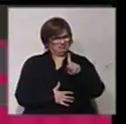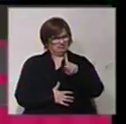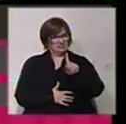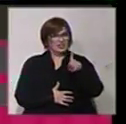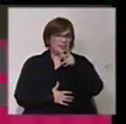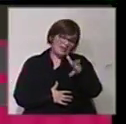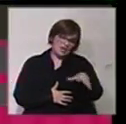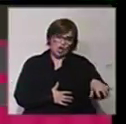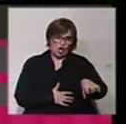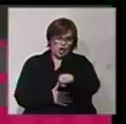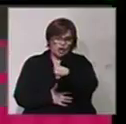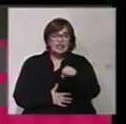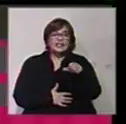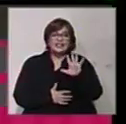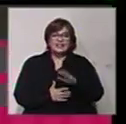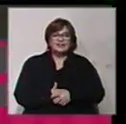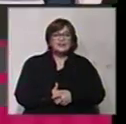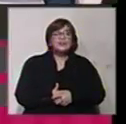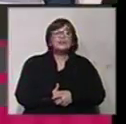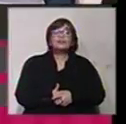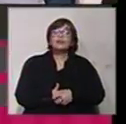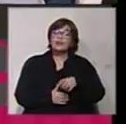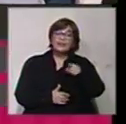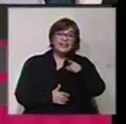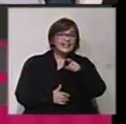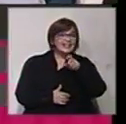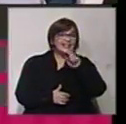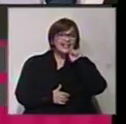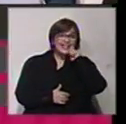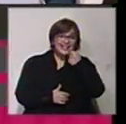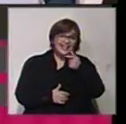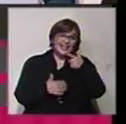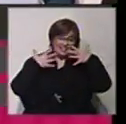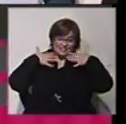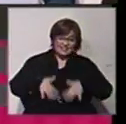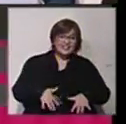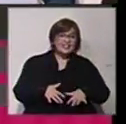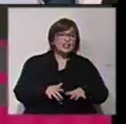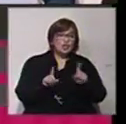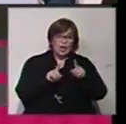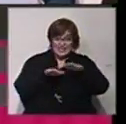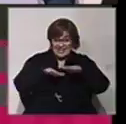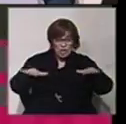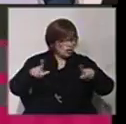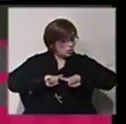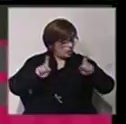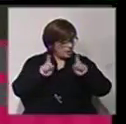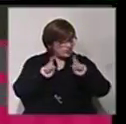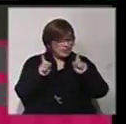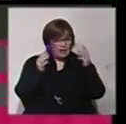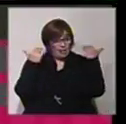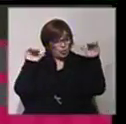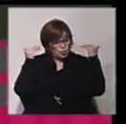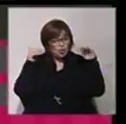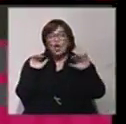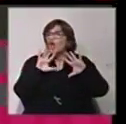hijo. Ah. Va a mi hijo disfrazado. Pero la gracia es que los que van disfrazados no son niños. No, la gracia es que van